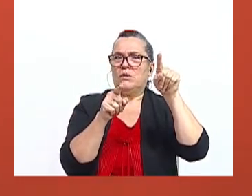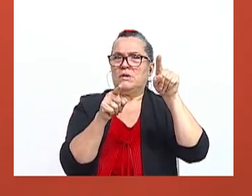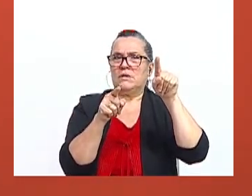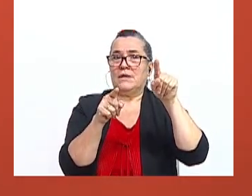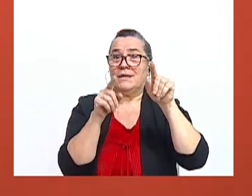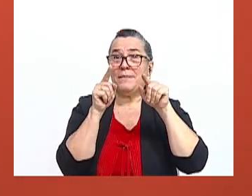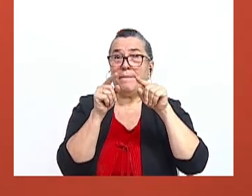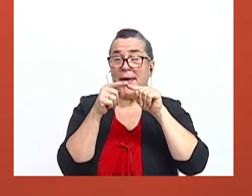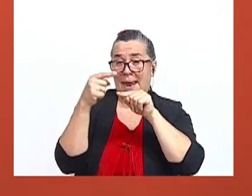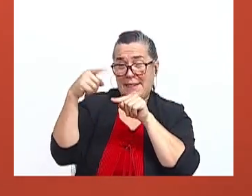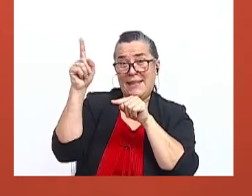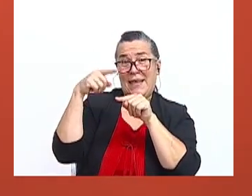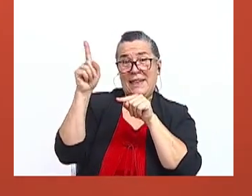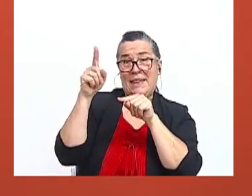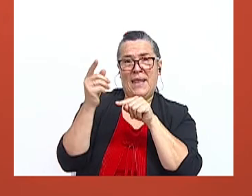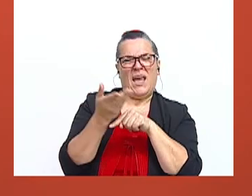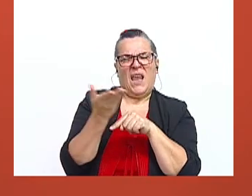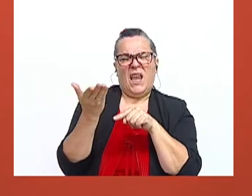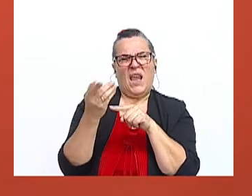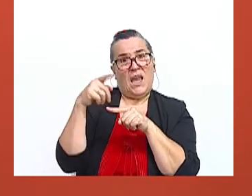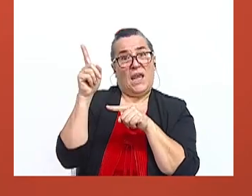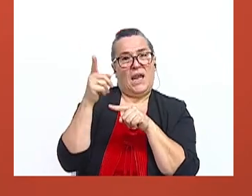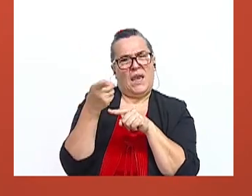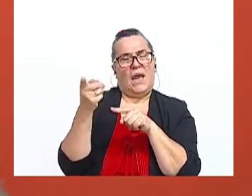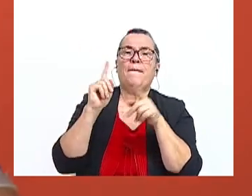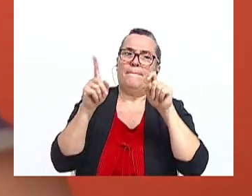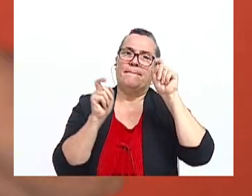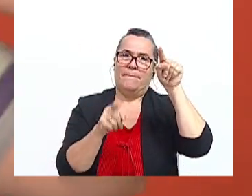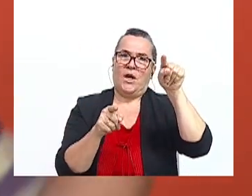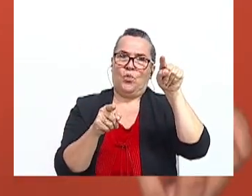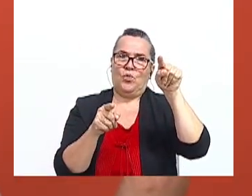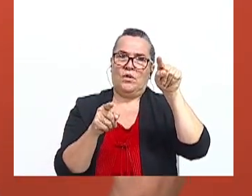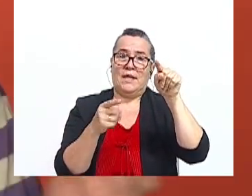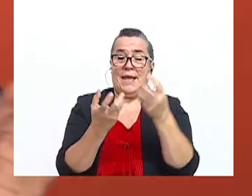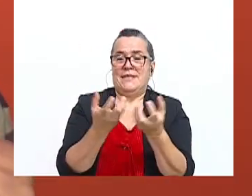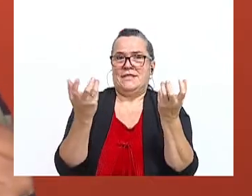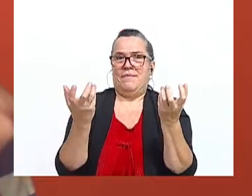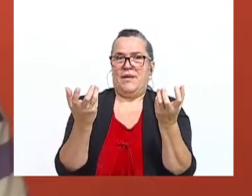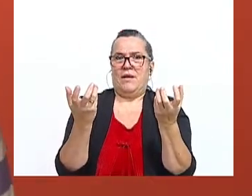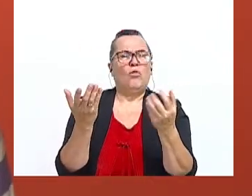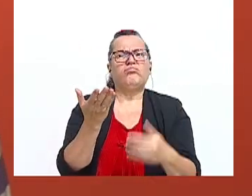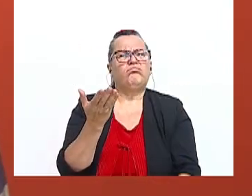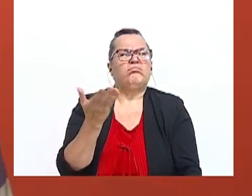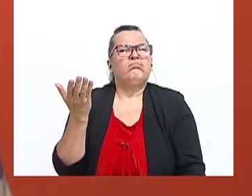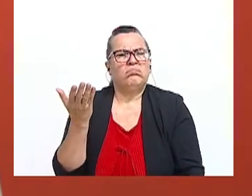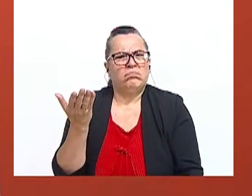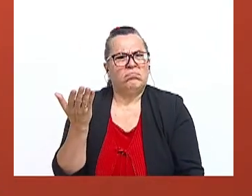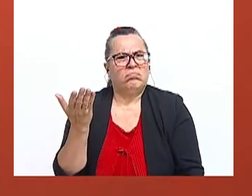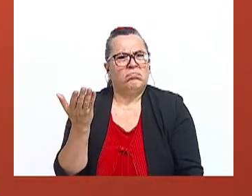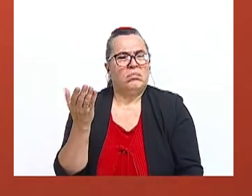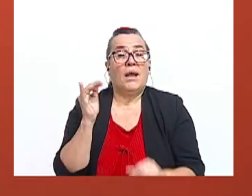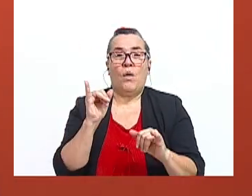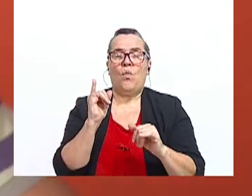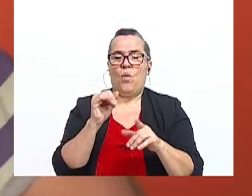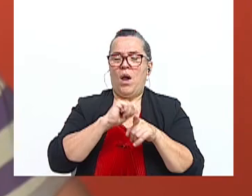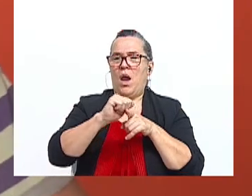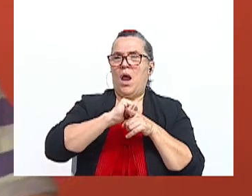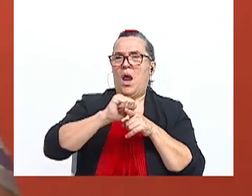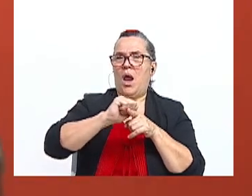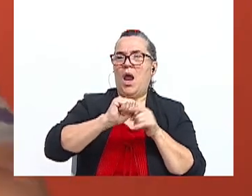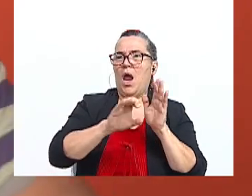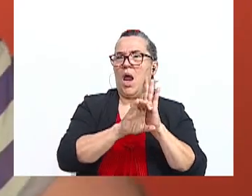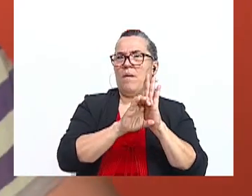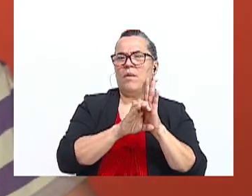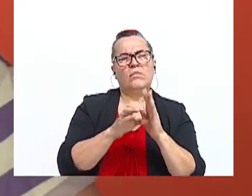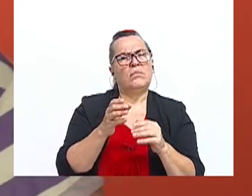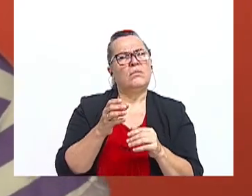que la que está tildada? Eso lo vuelve una pregunta. Además, está separado. Un ejemplo práctico podría ser,